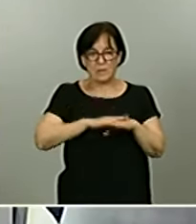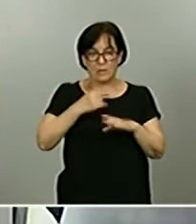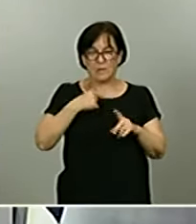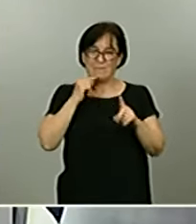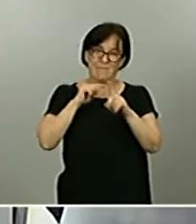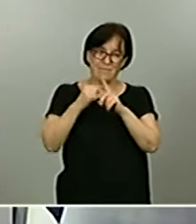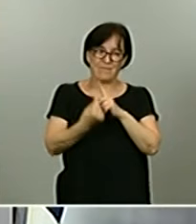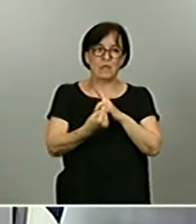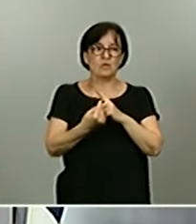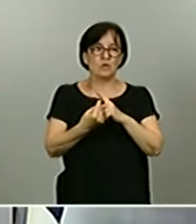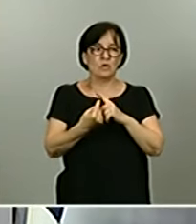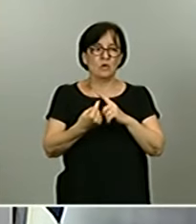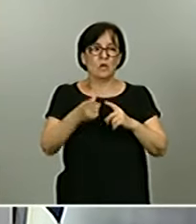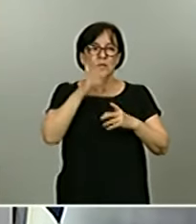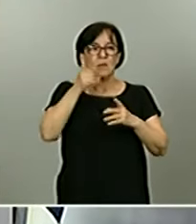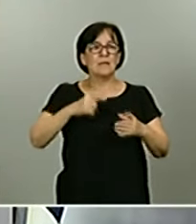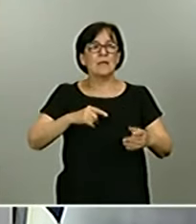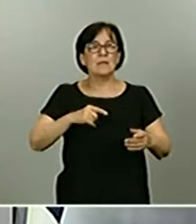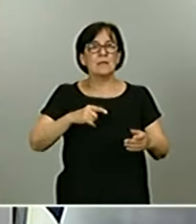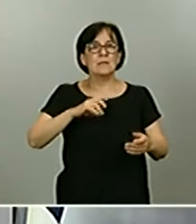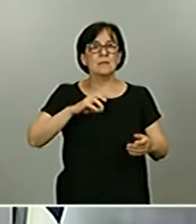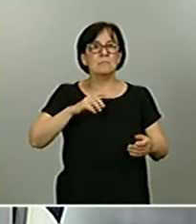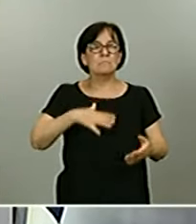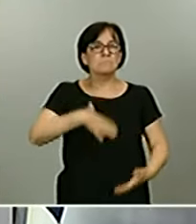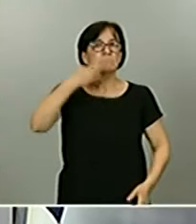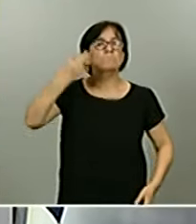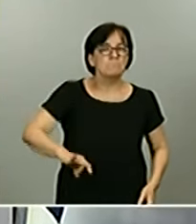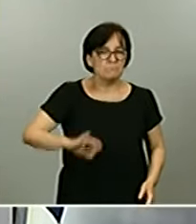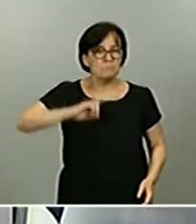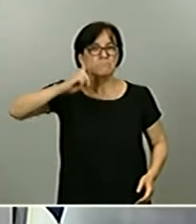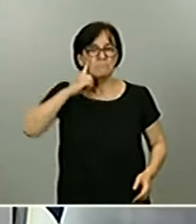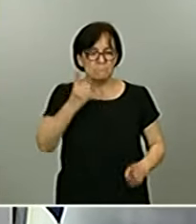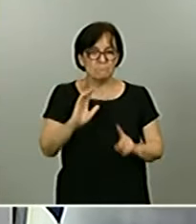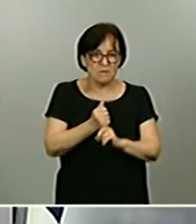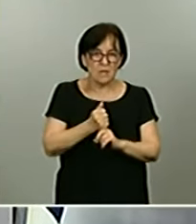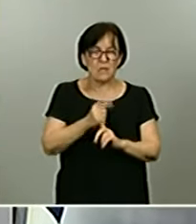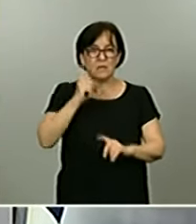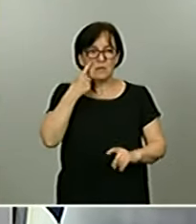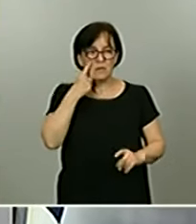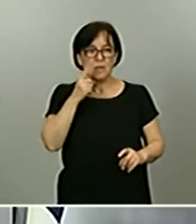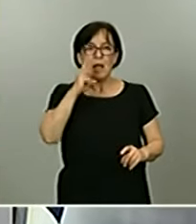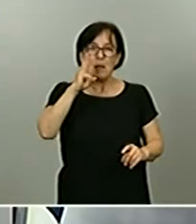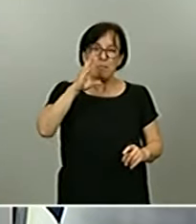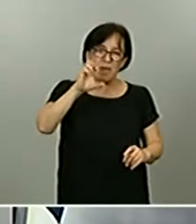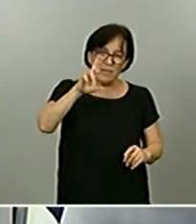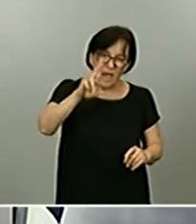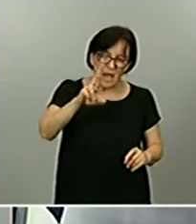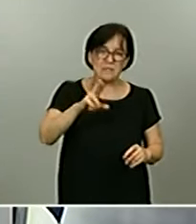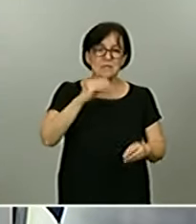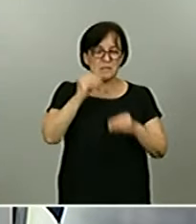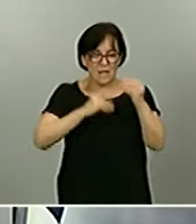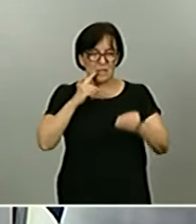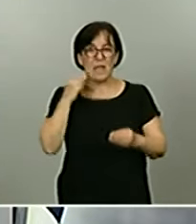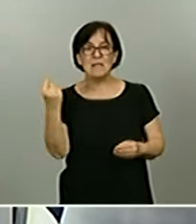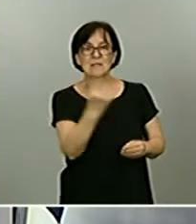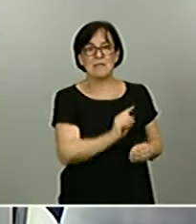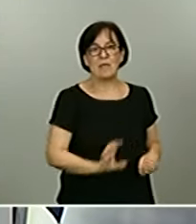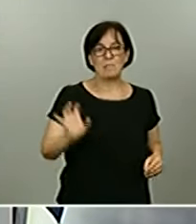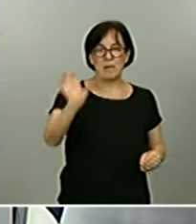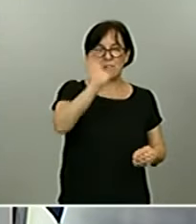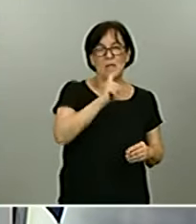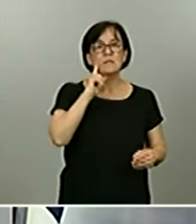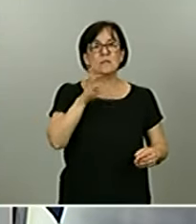de la capacidad de detección o la capacidad de PCRs, en principio, que se hacen en cada país, y la probabilidad de